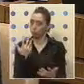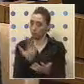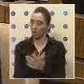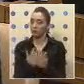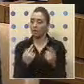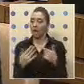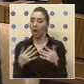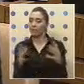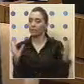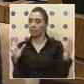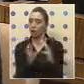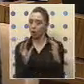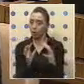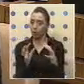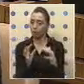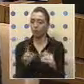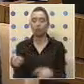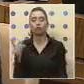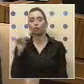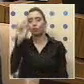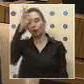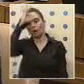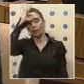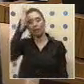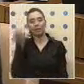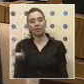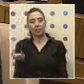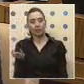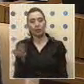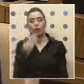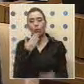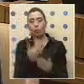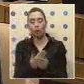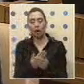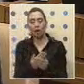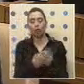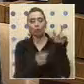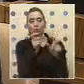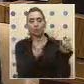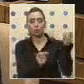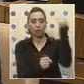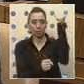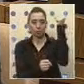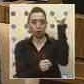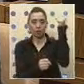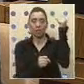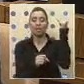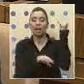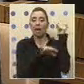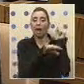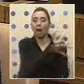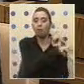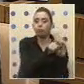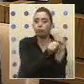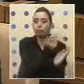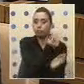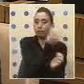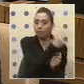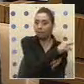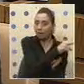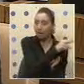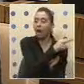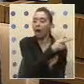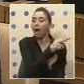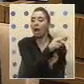veces odioso. No seamos ingenuos. Cuando se toca el bolsillo de los poderosos, estos reaccionan y hacen trabajar